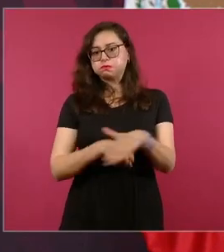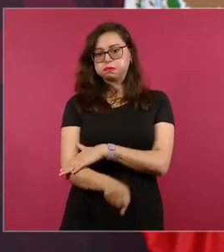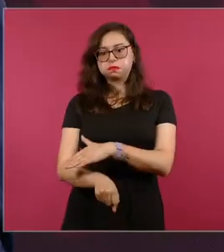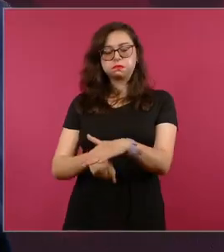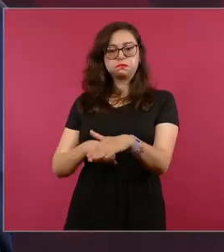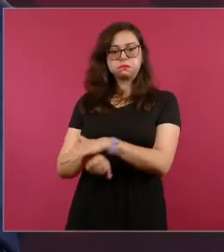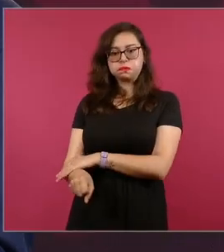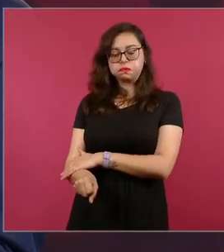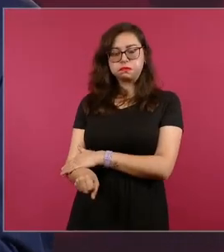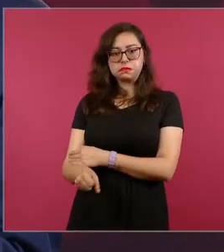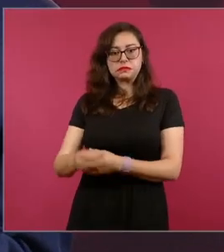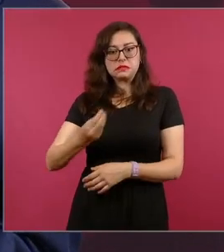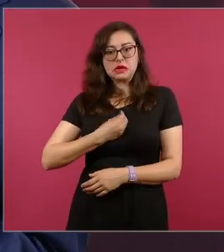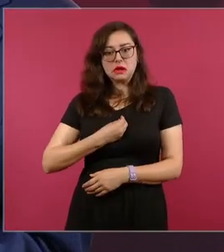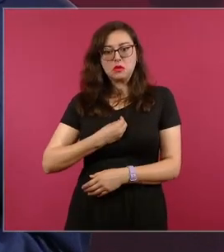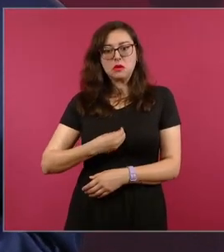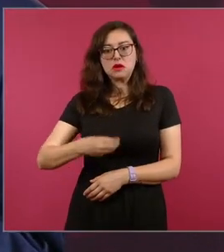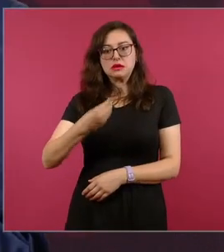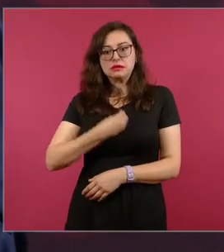allá en